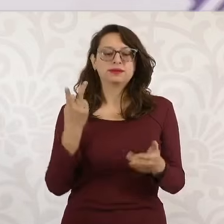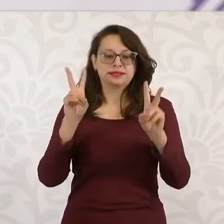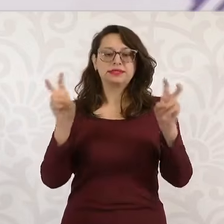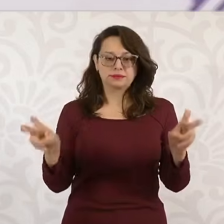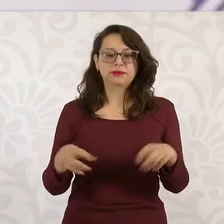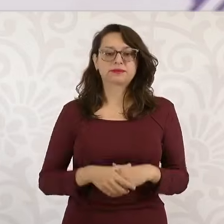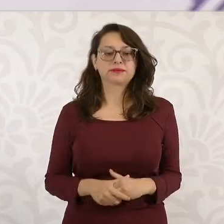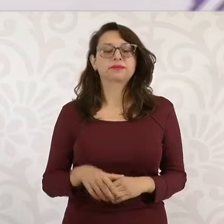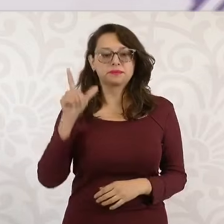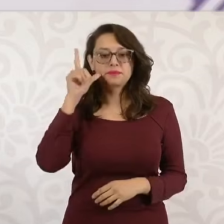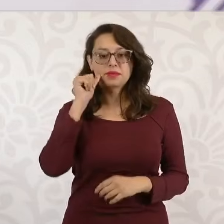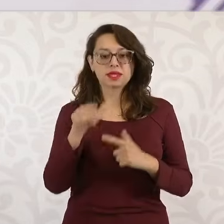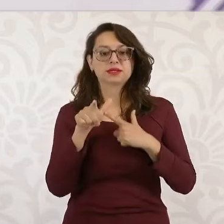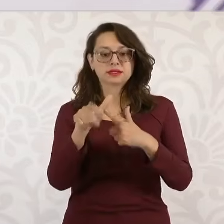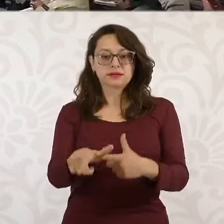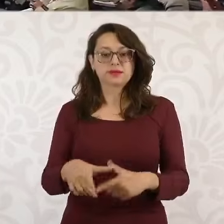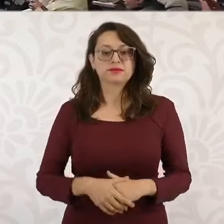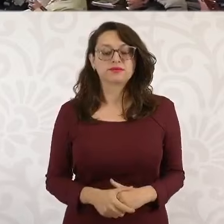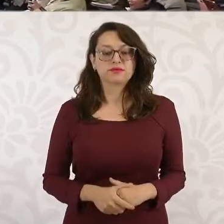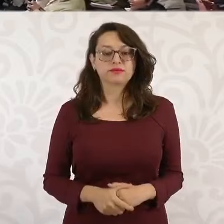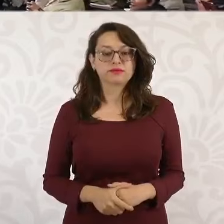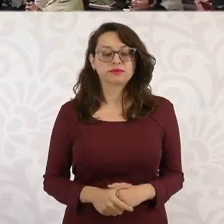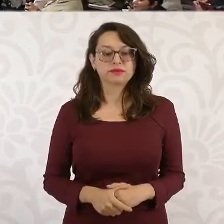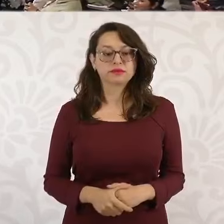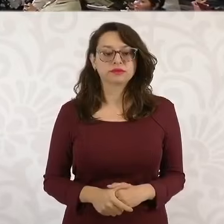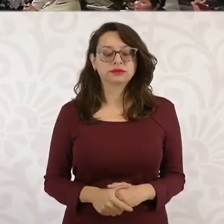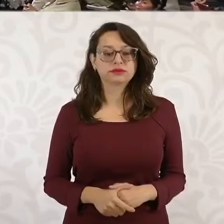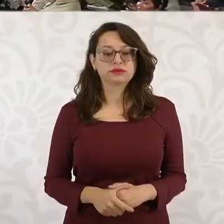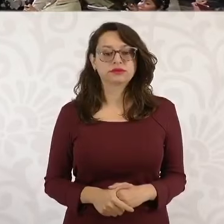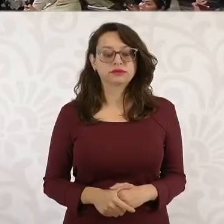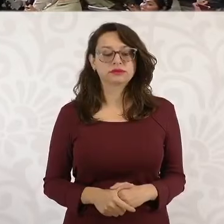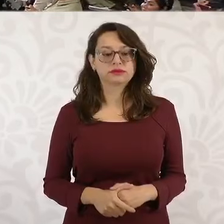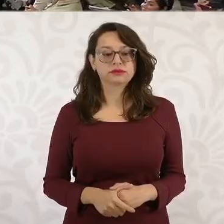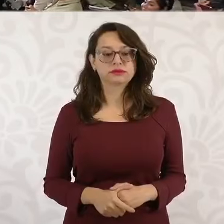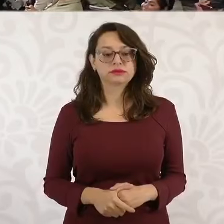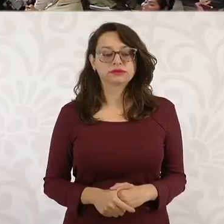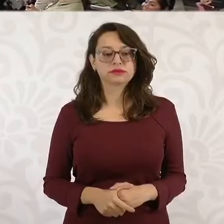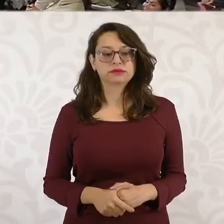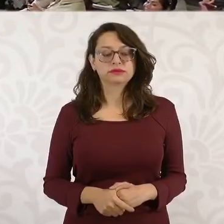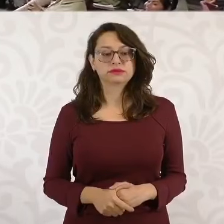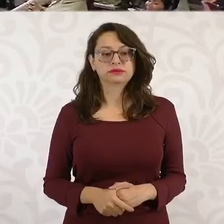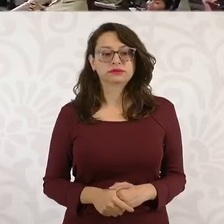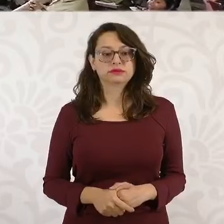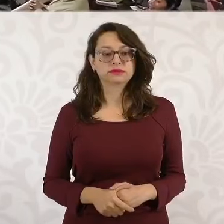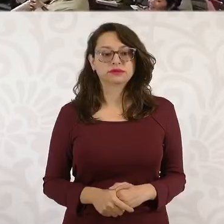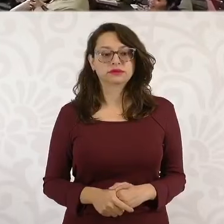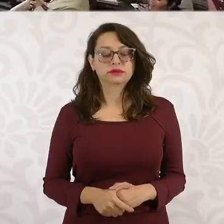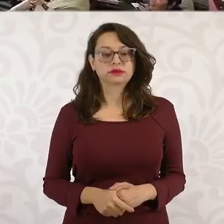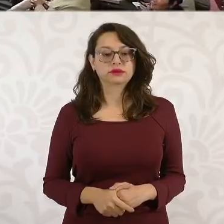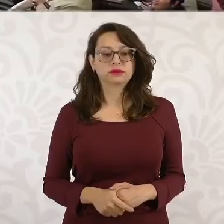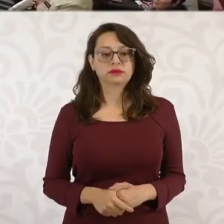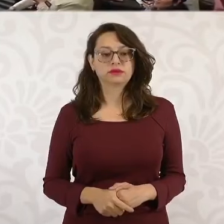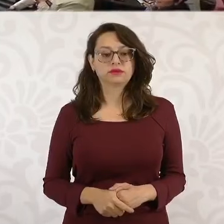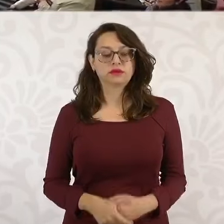Mañana vamos a hablar. pedir el voto, Presidenta, por un partido,